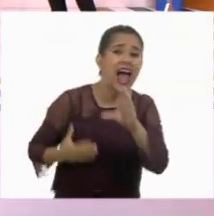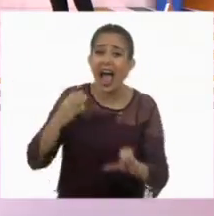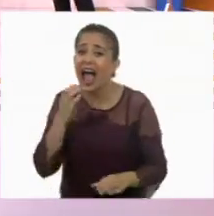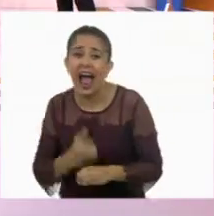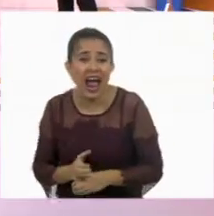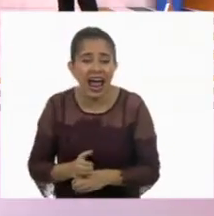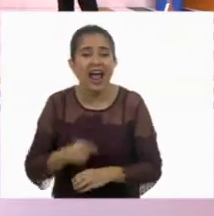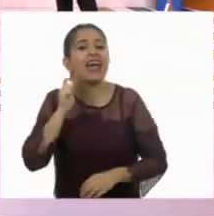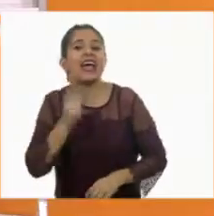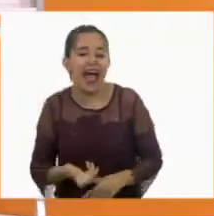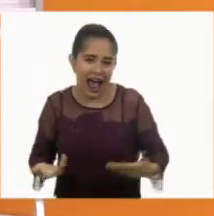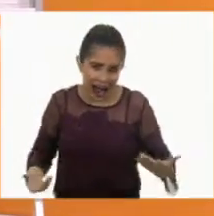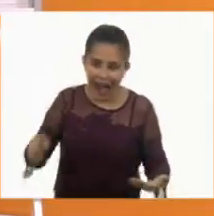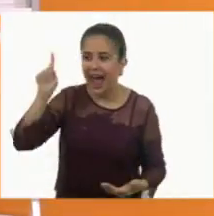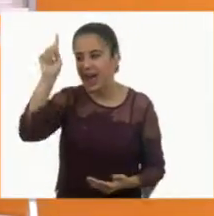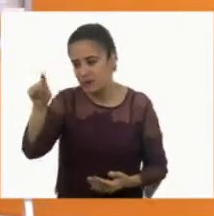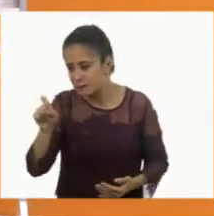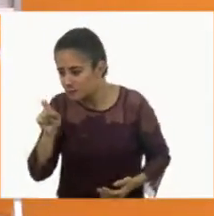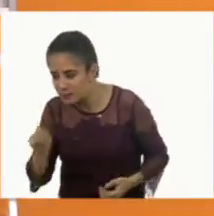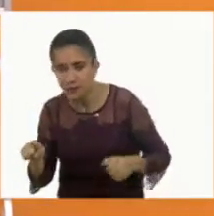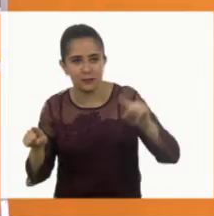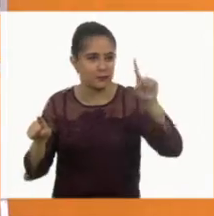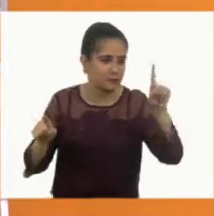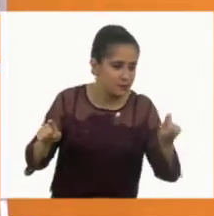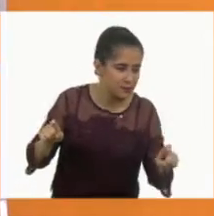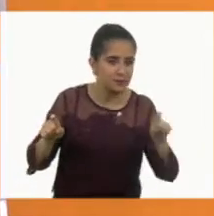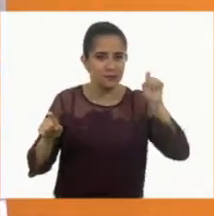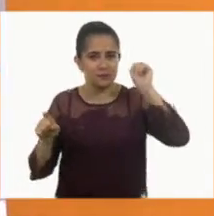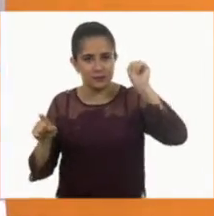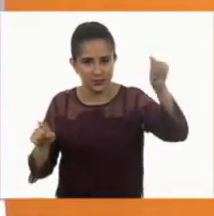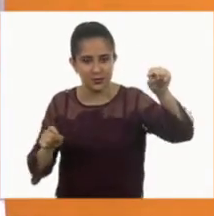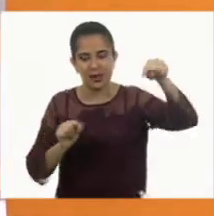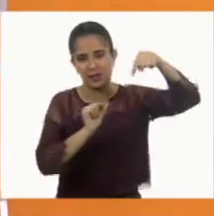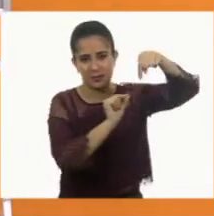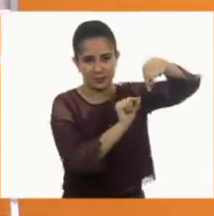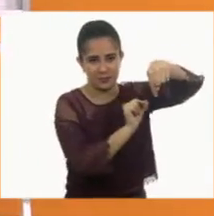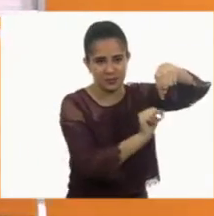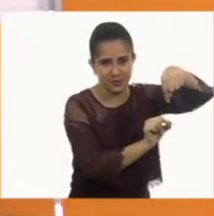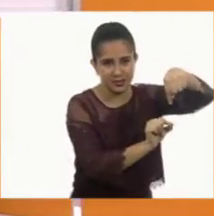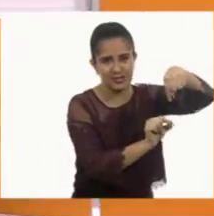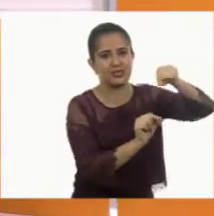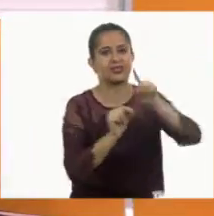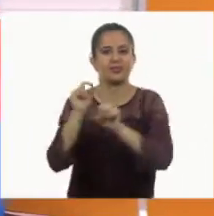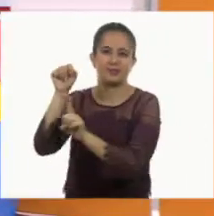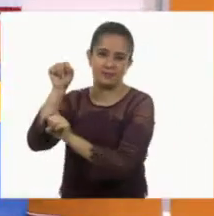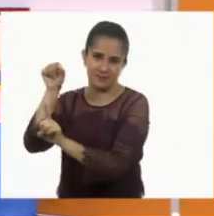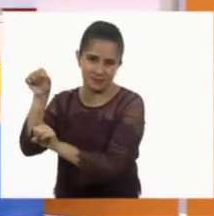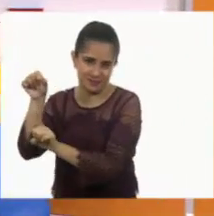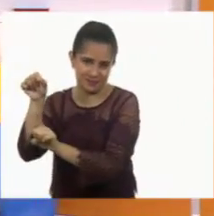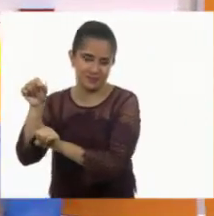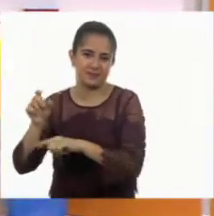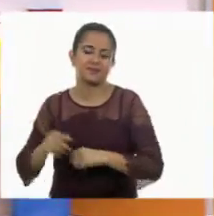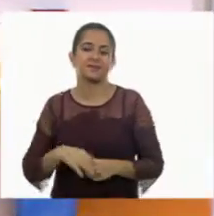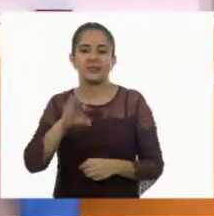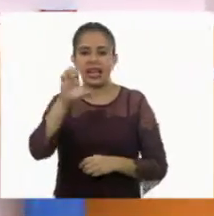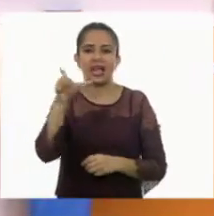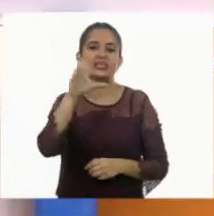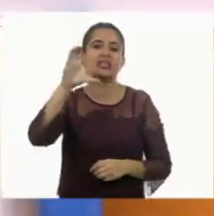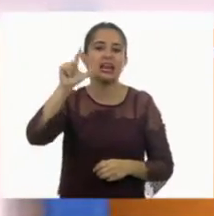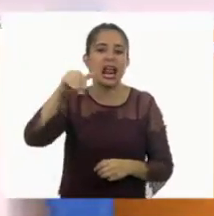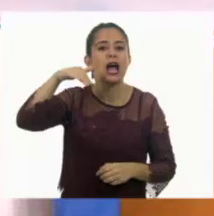cumpleaños! Ah, totalmente exclamativa, además. Así es, y la utilizamos a cada rato, ¿verdad? Sí. Entonces es